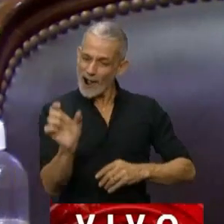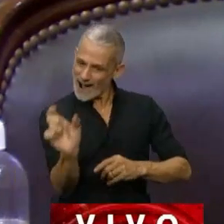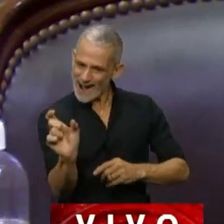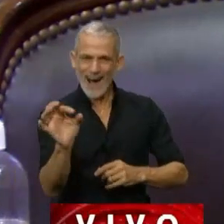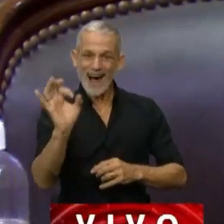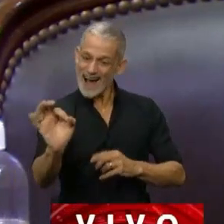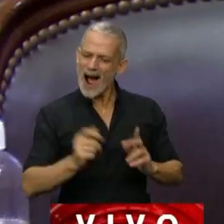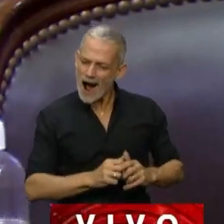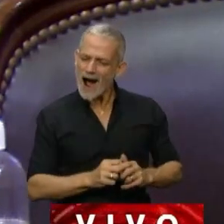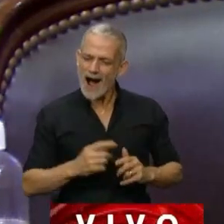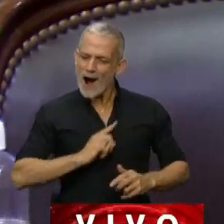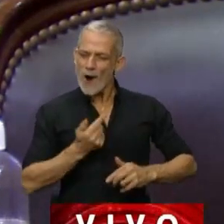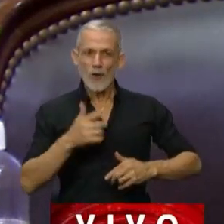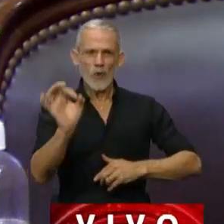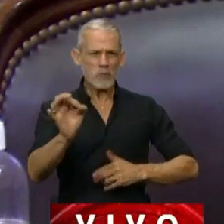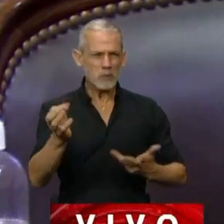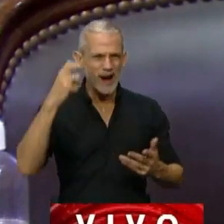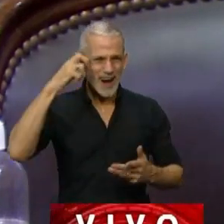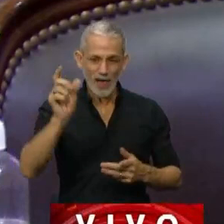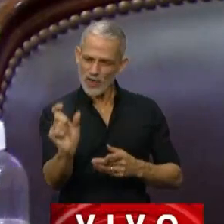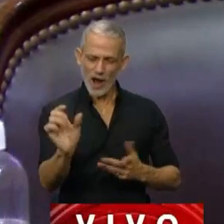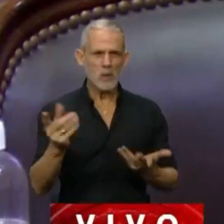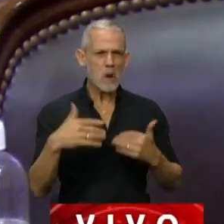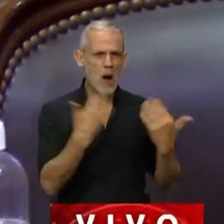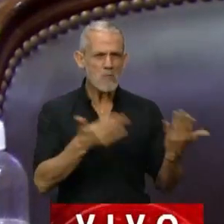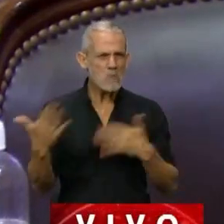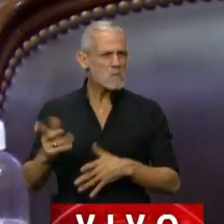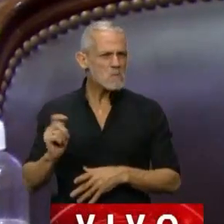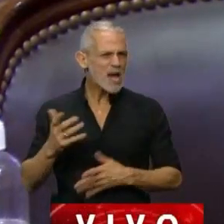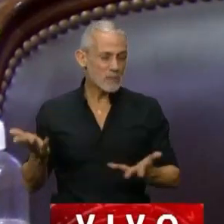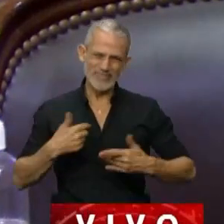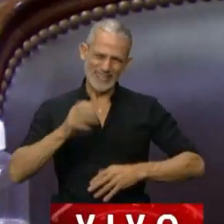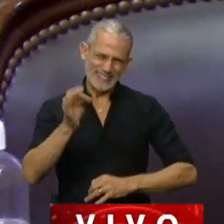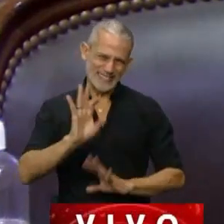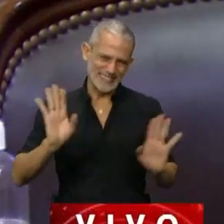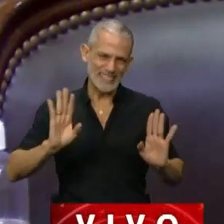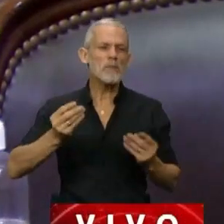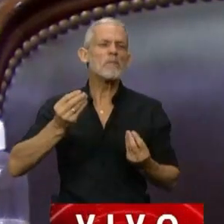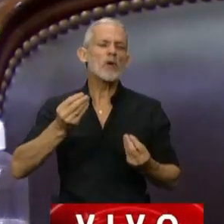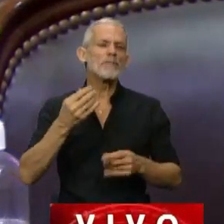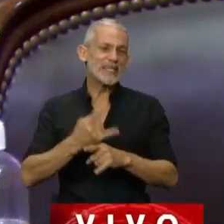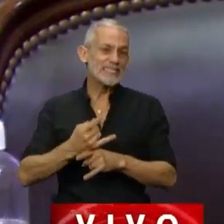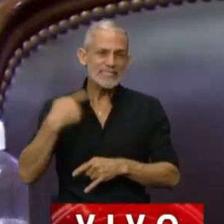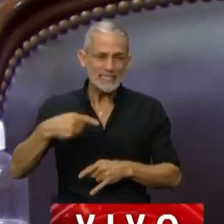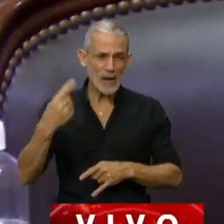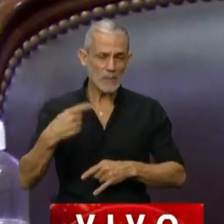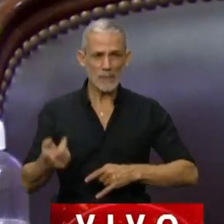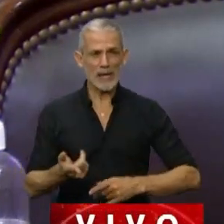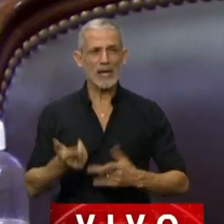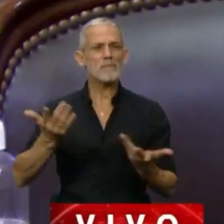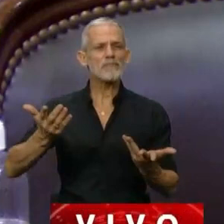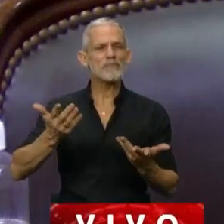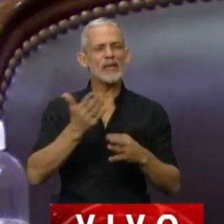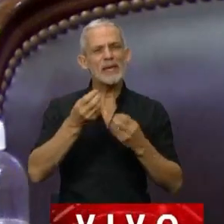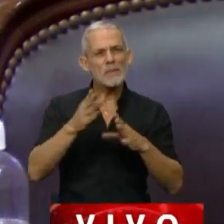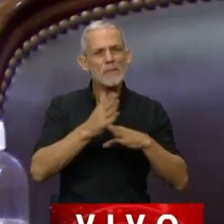a quién están tratando de favorecer en esto. Si en realidad lo sé, porque siempre, a